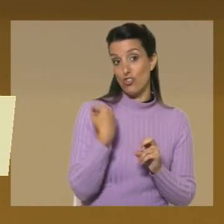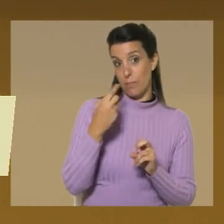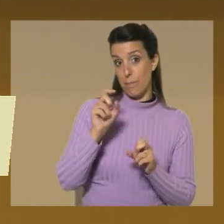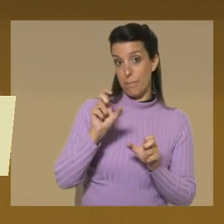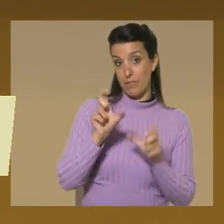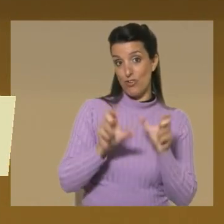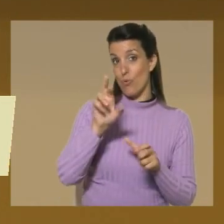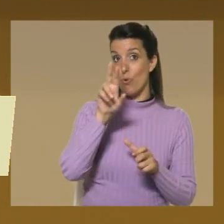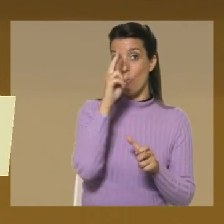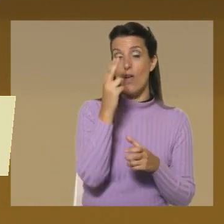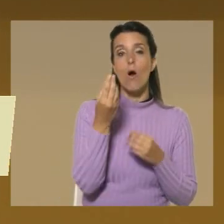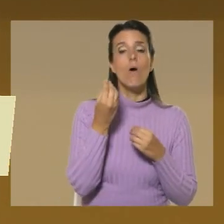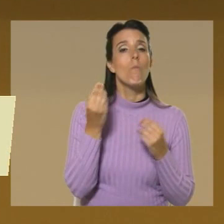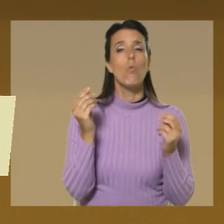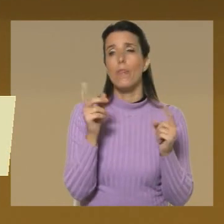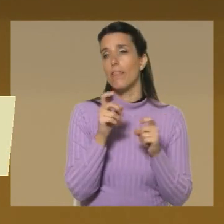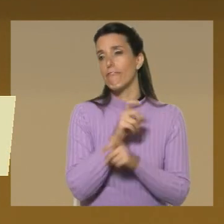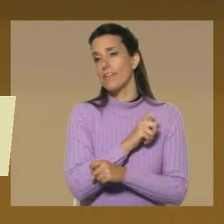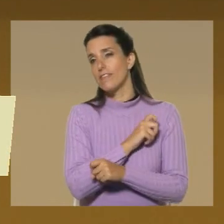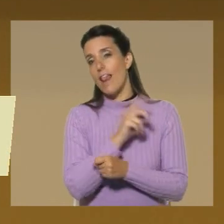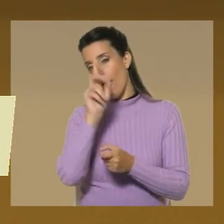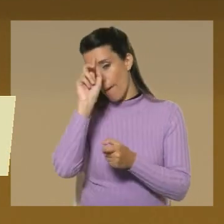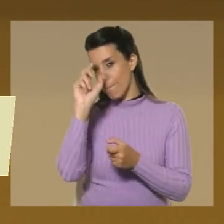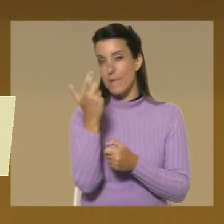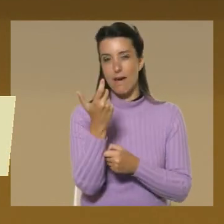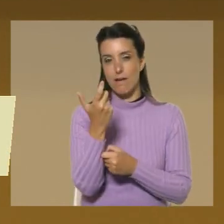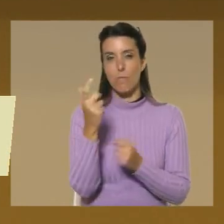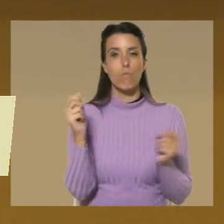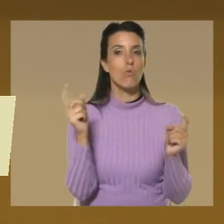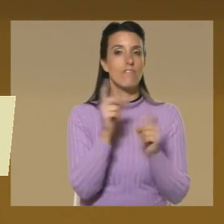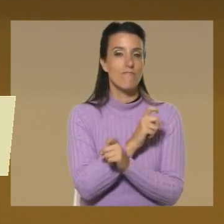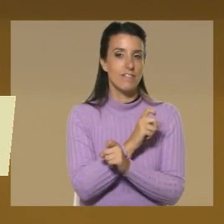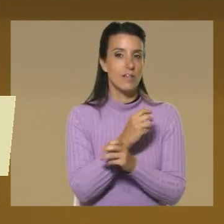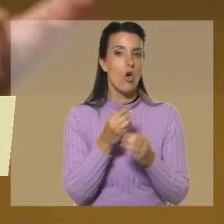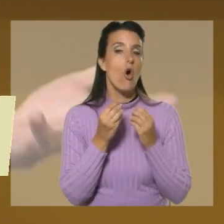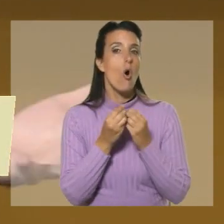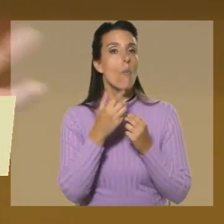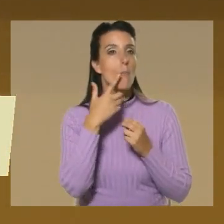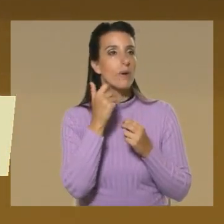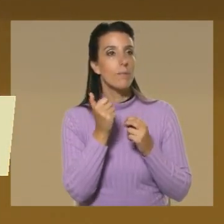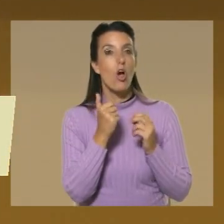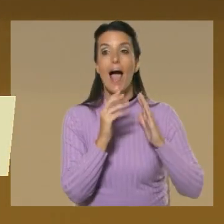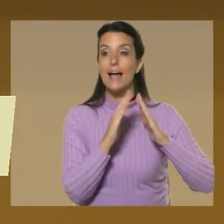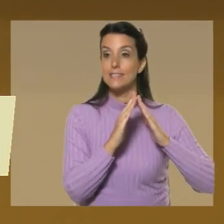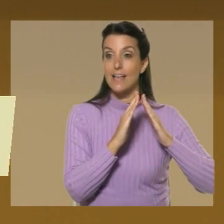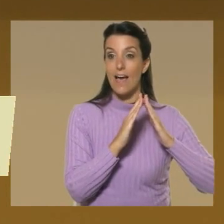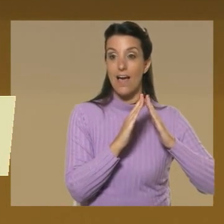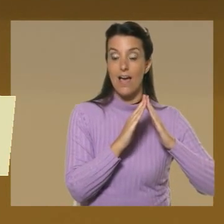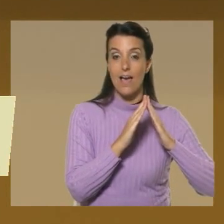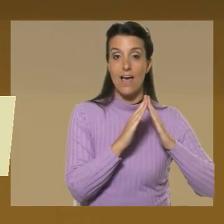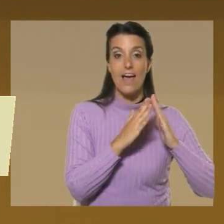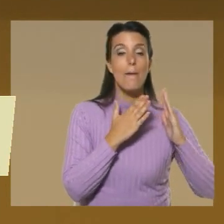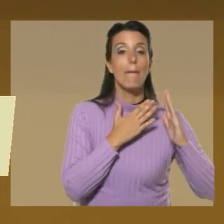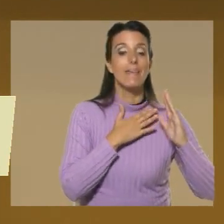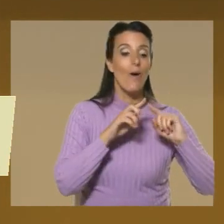de despegarnos de nuestra casa paterna o materna, ¿verdad? Sí. De nuestro